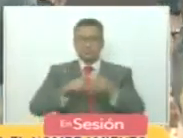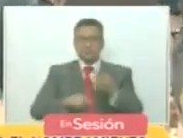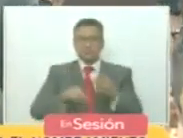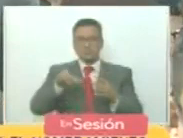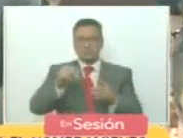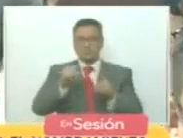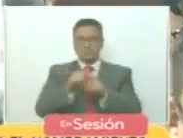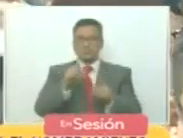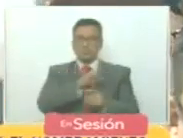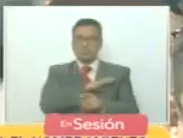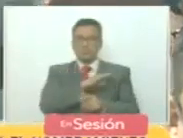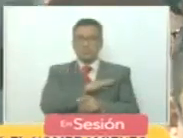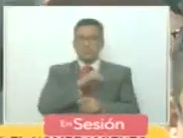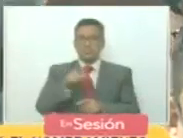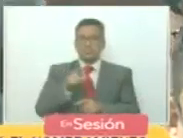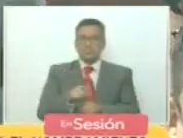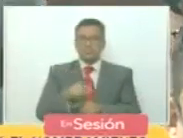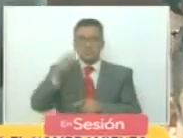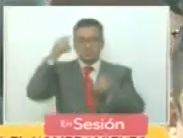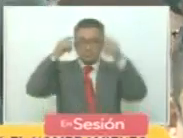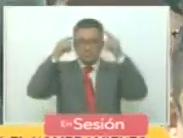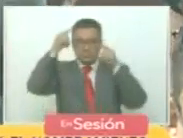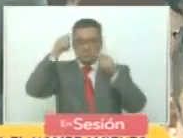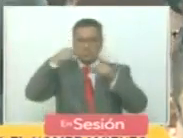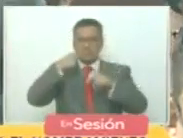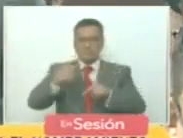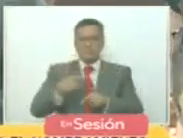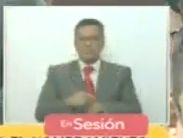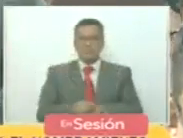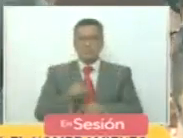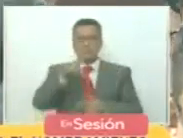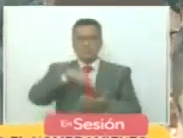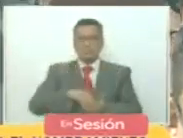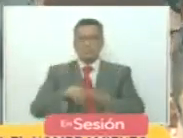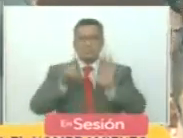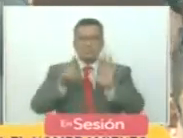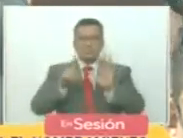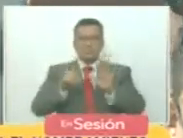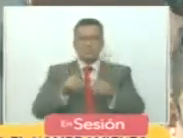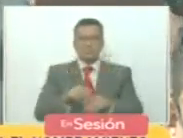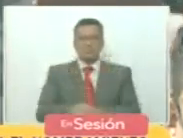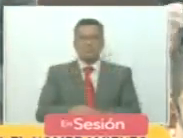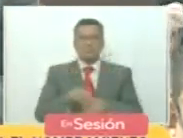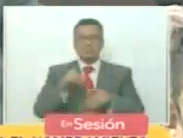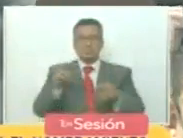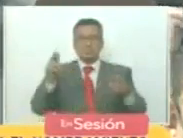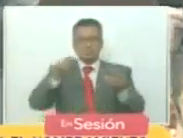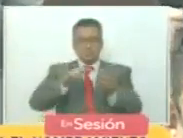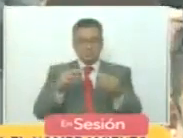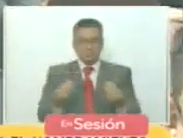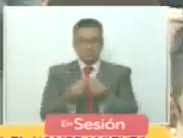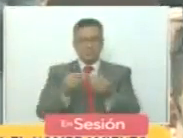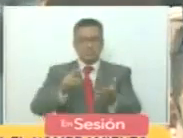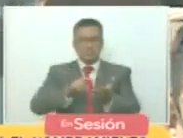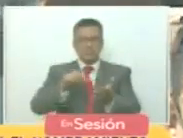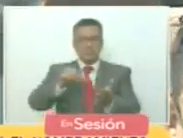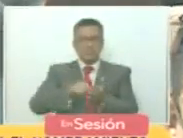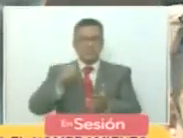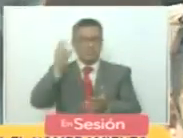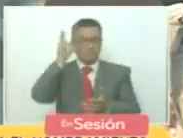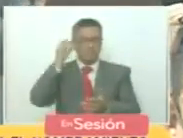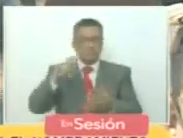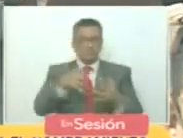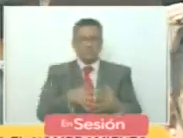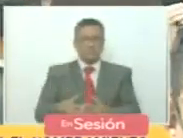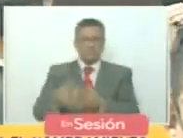son palabras mías, sino del comandante Chávez en el 2006 con relación a Irán. Escucha bien,